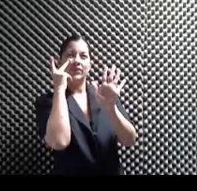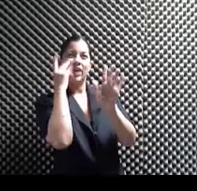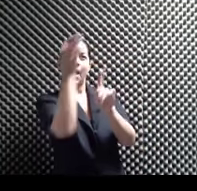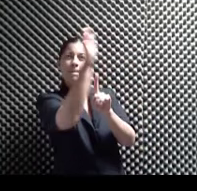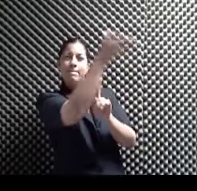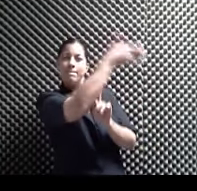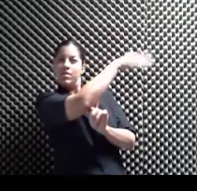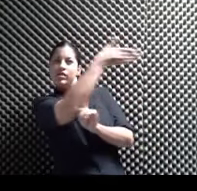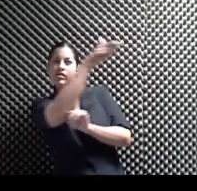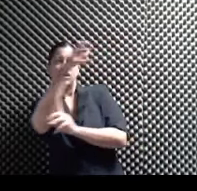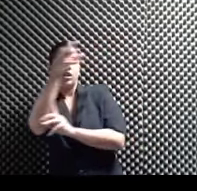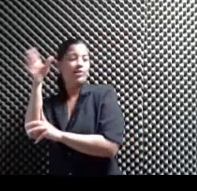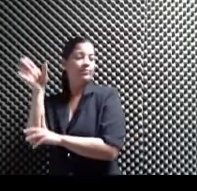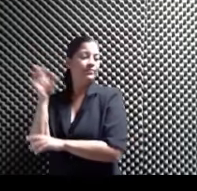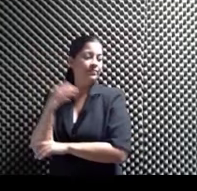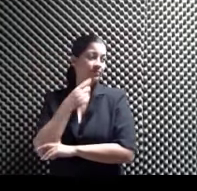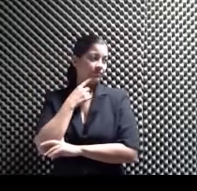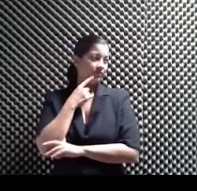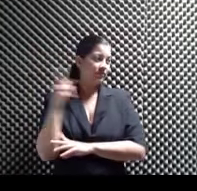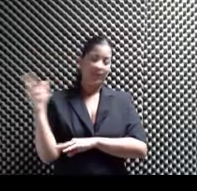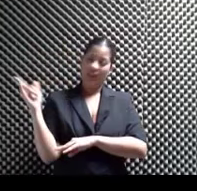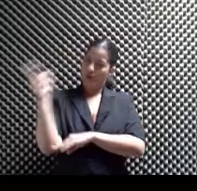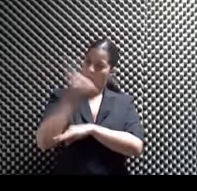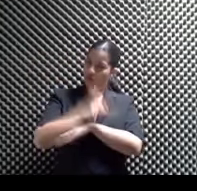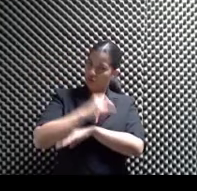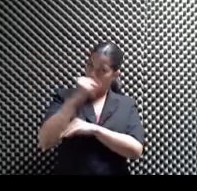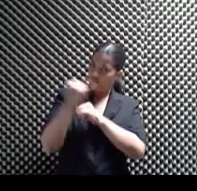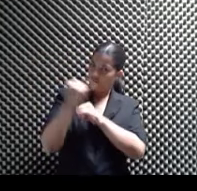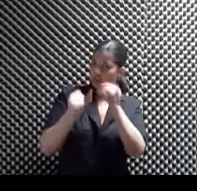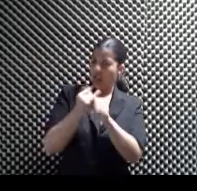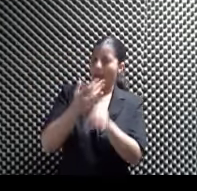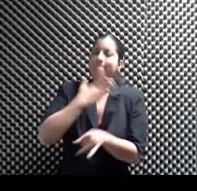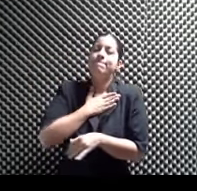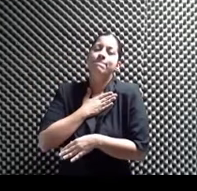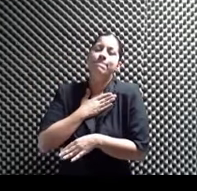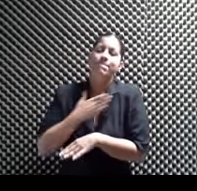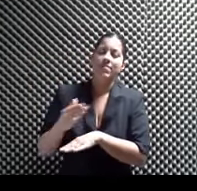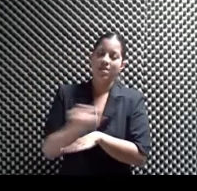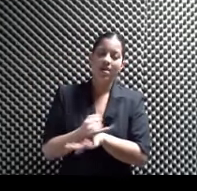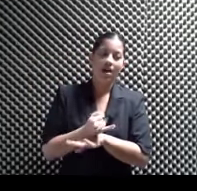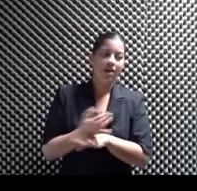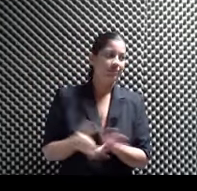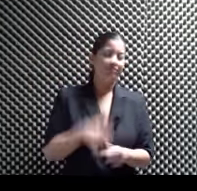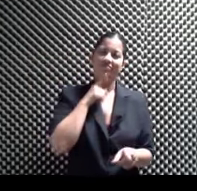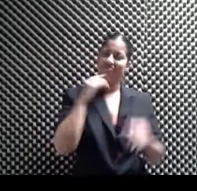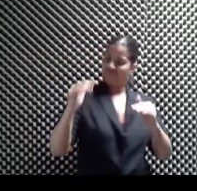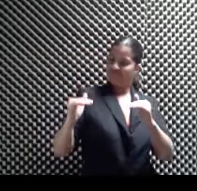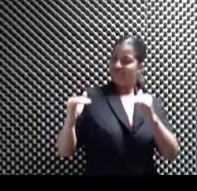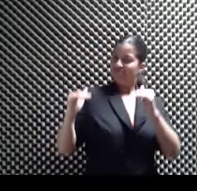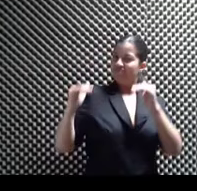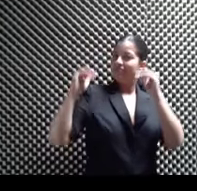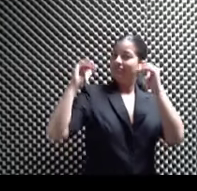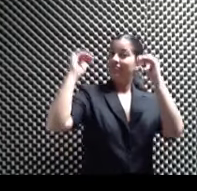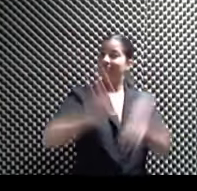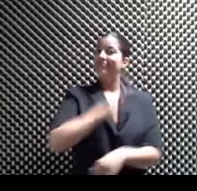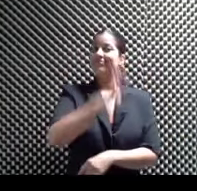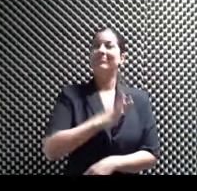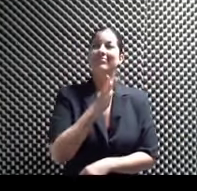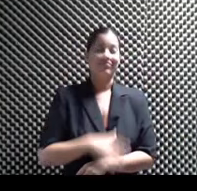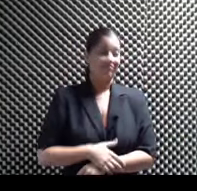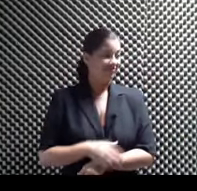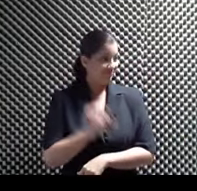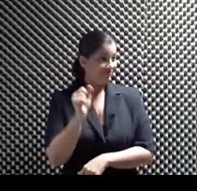Donde Estoy En El Aeropuerto Internacional De Mi País Era Standing Era Prestigio Yo Entiendo Si Claro